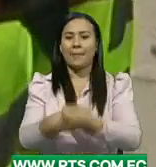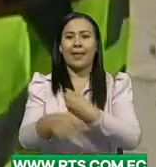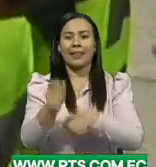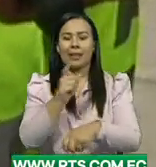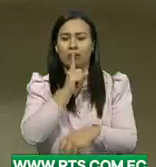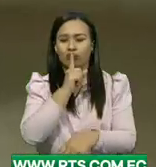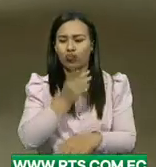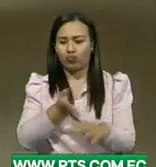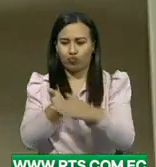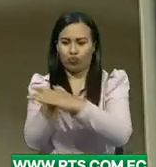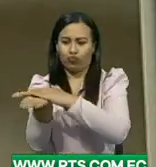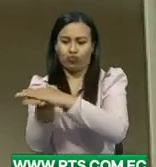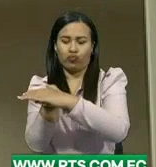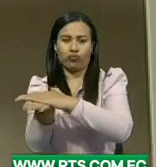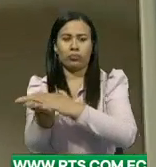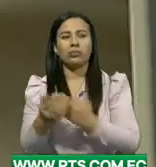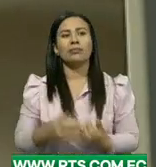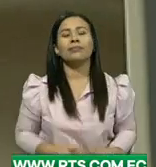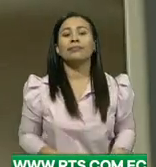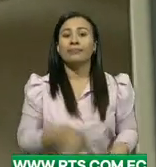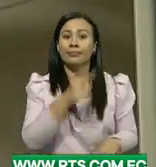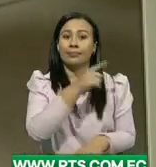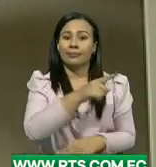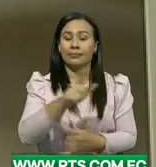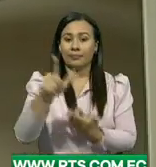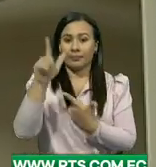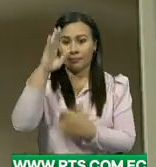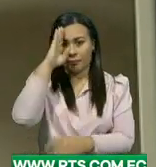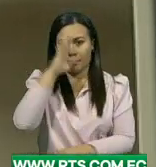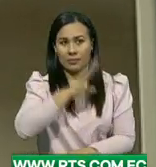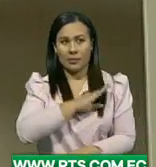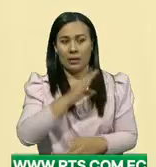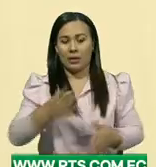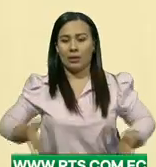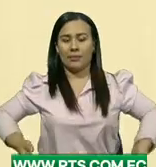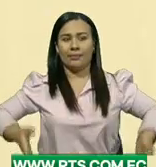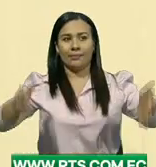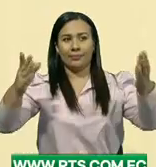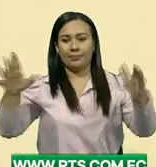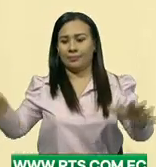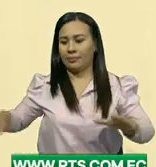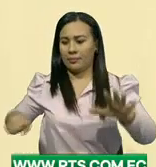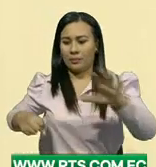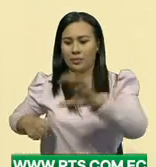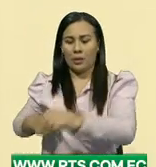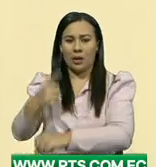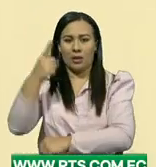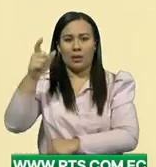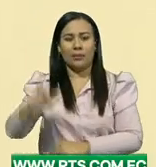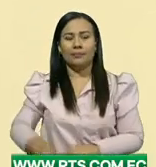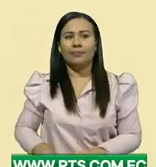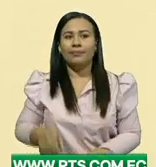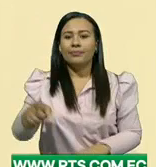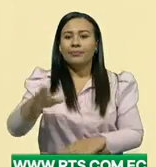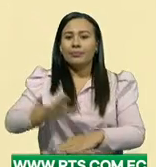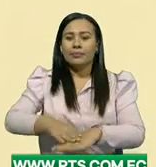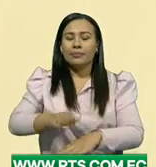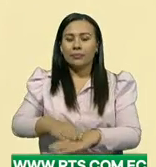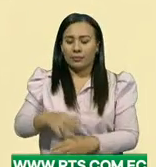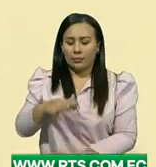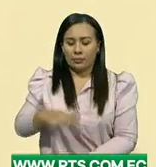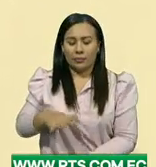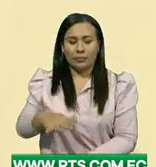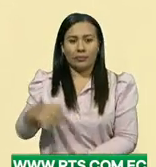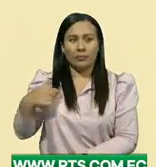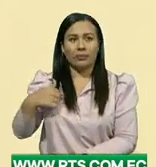esta sustancia. Sin embargo, hasta el cuartel modelo, policías llegaron custodiando a un sospechoso, el cual tenía en